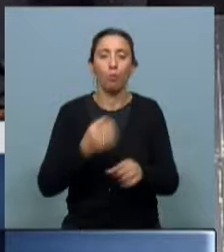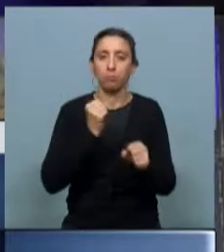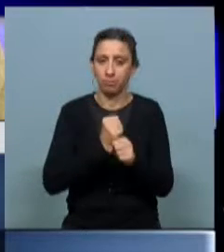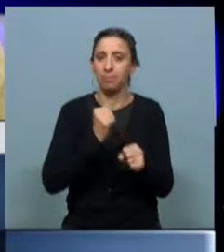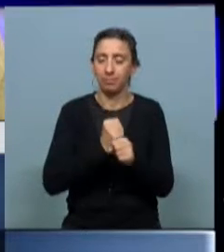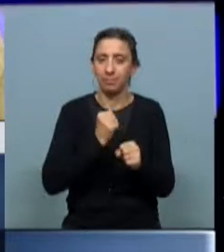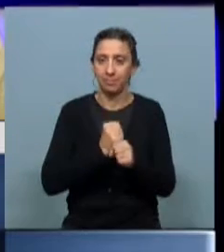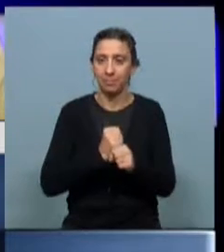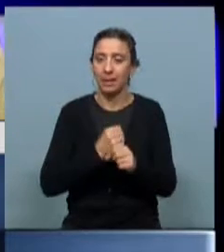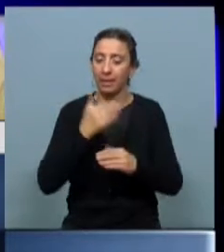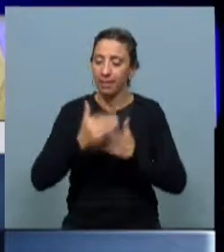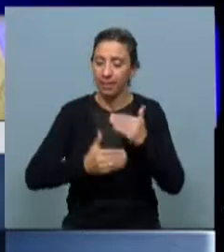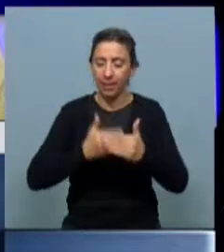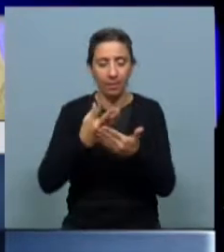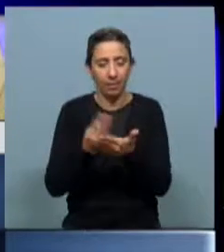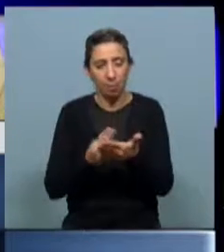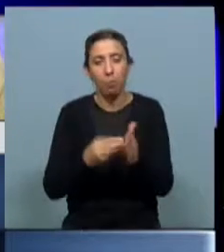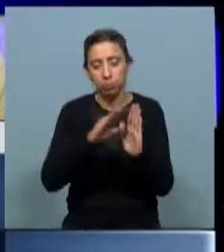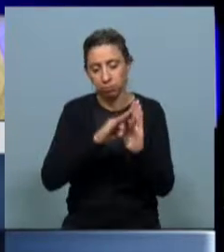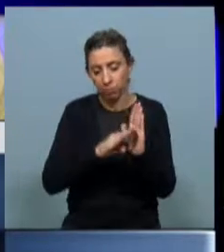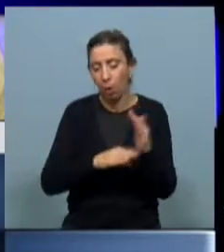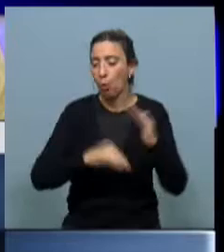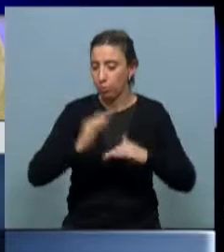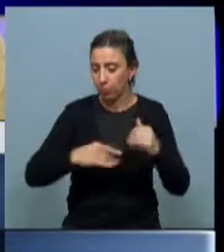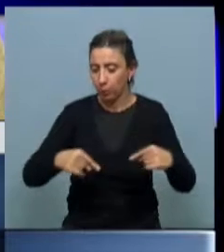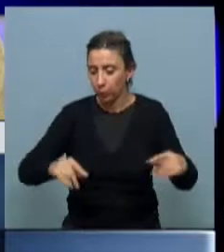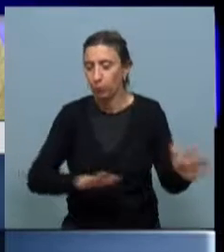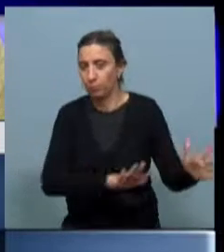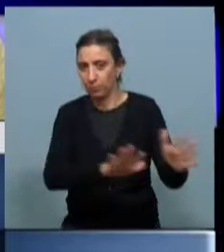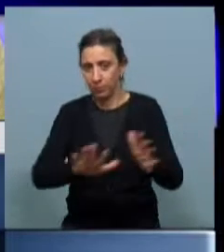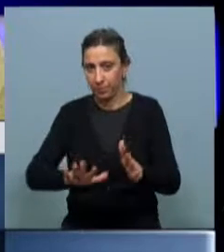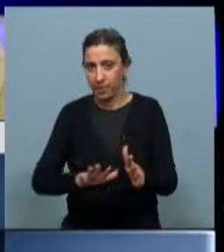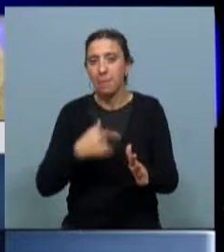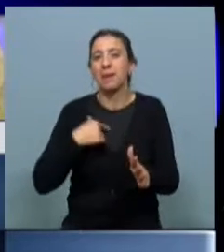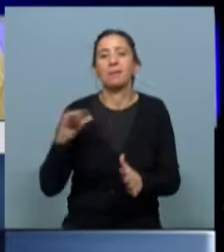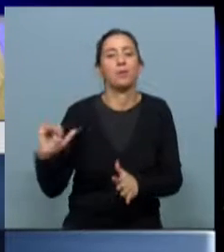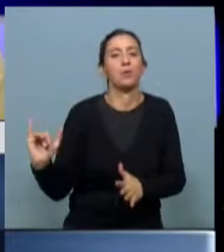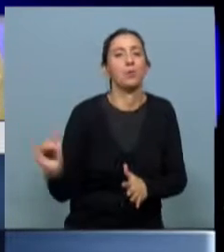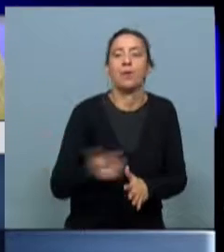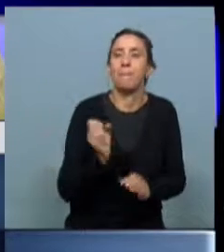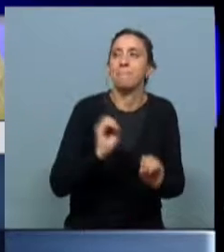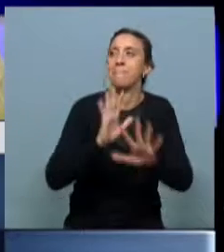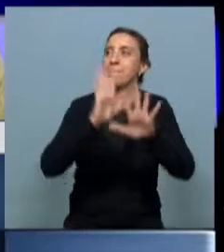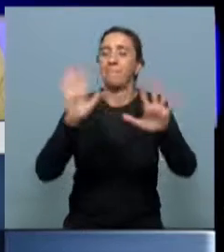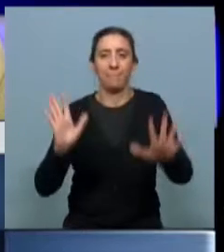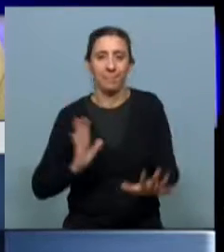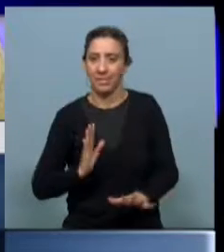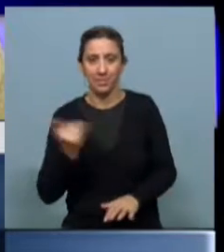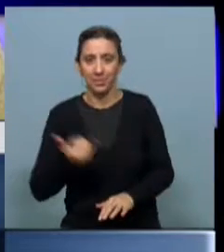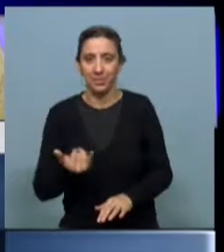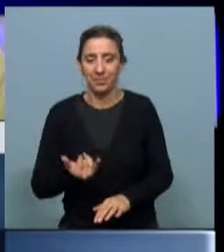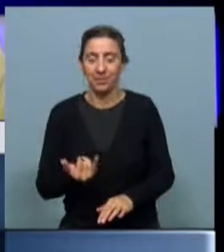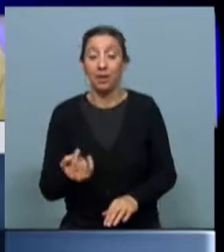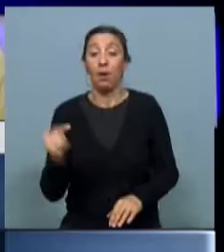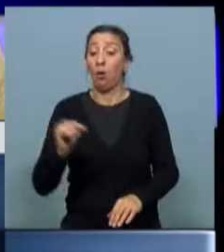implica de desarrollo en diseño, programación, construcción y demás, es para mí lo más fantástico que tiene eso, que hoy